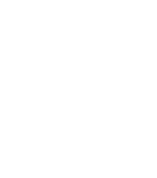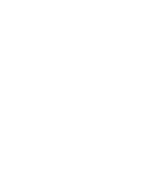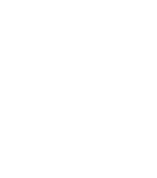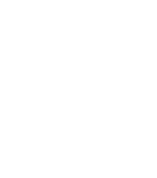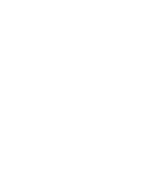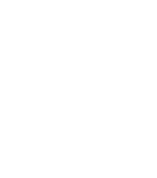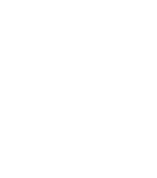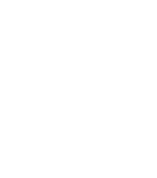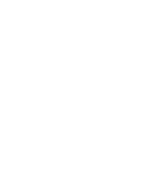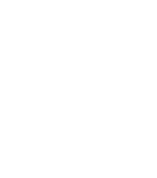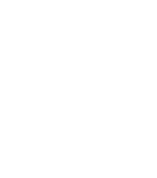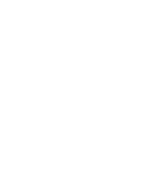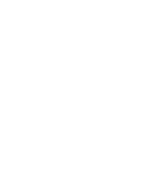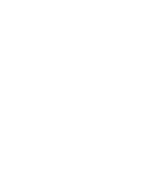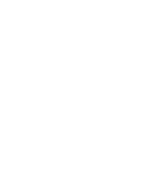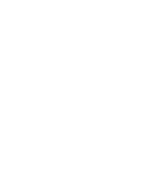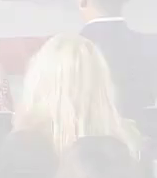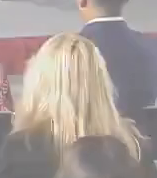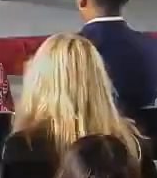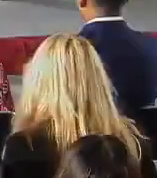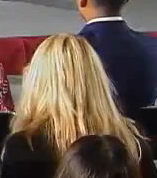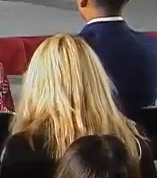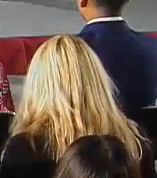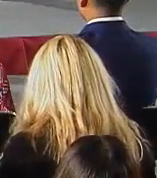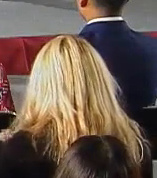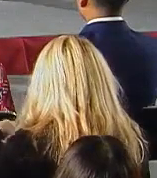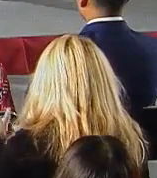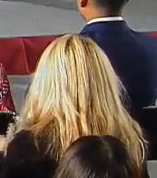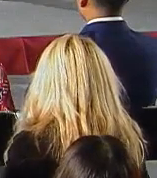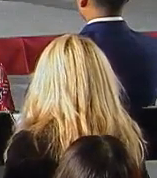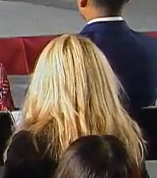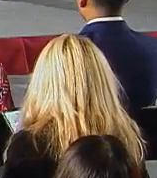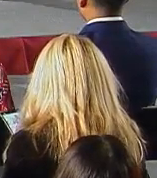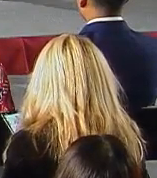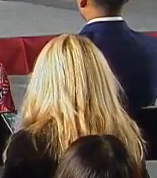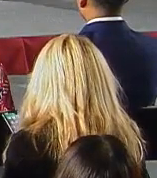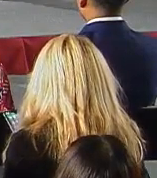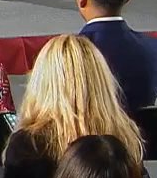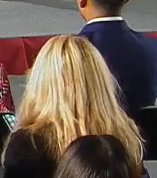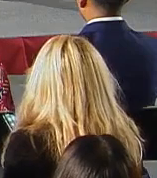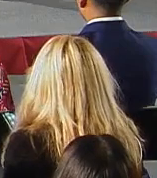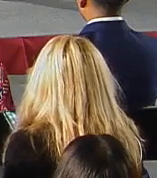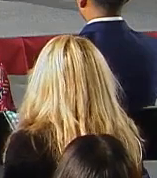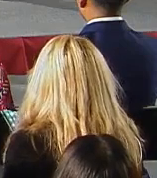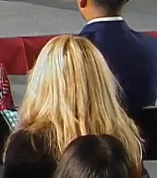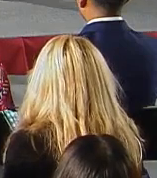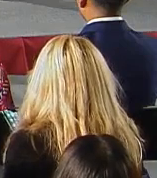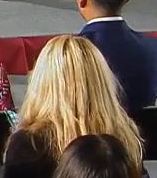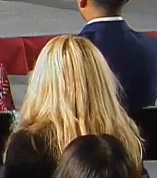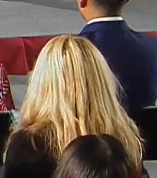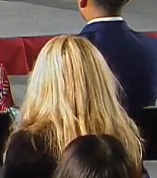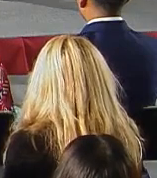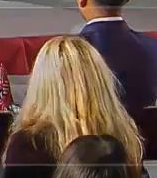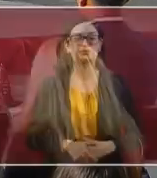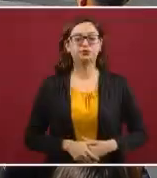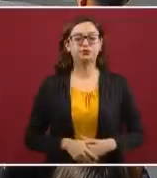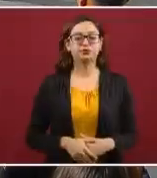faltar medicamento. La siguiente. En la segunda función del INSABI